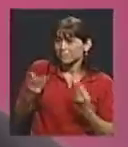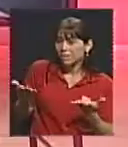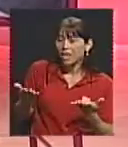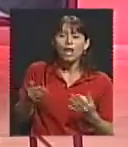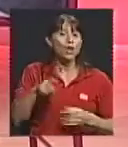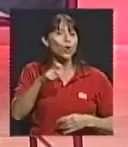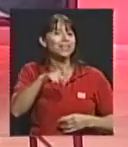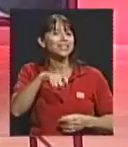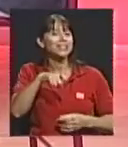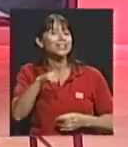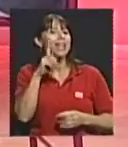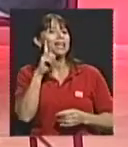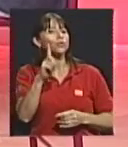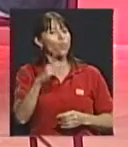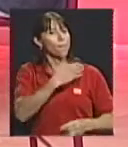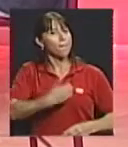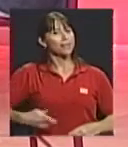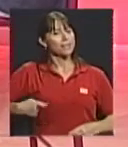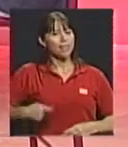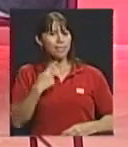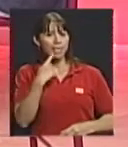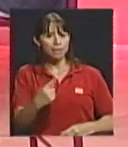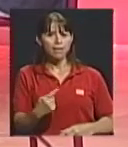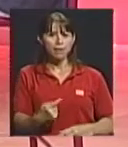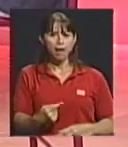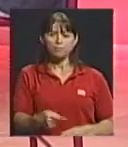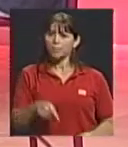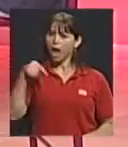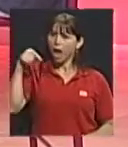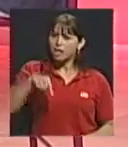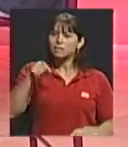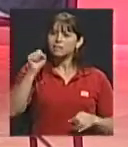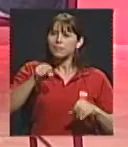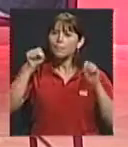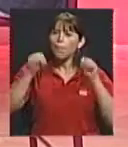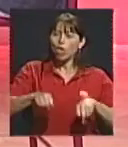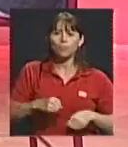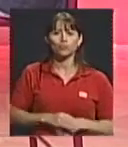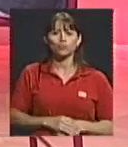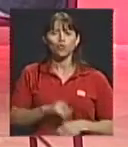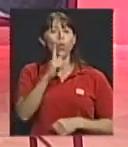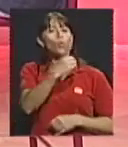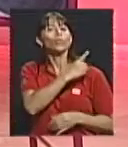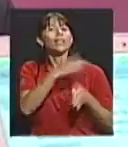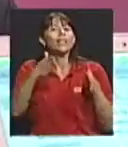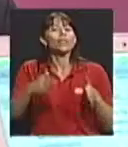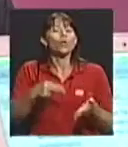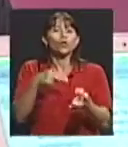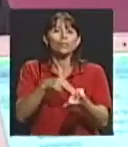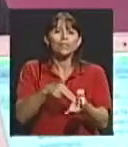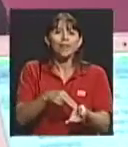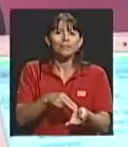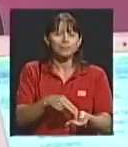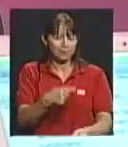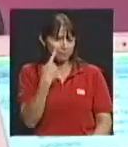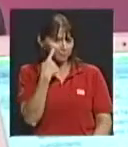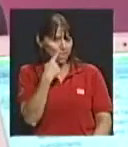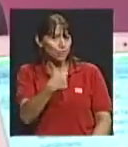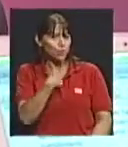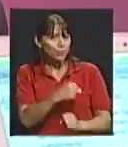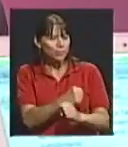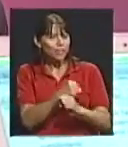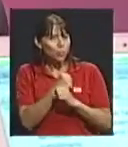es un presidente que diga Aquí sí podemos un director de hospitales Laura yo estoy seguro que el